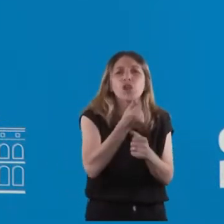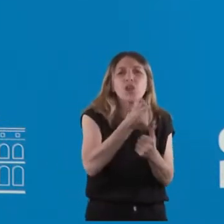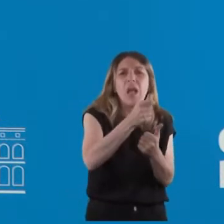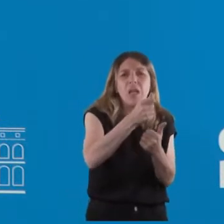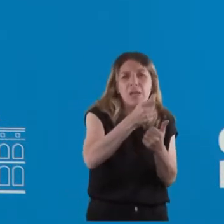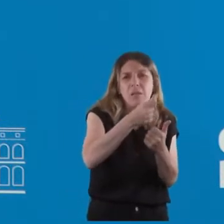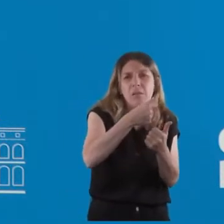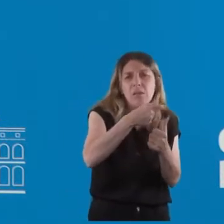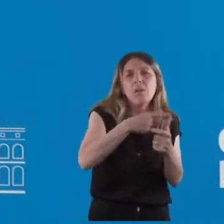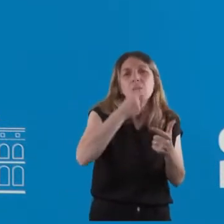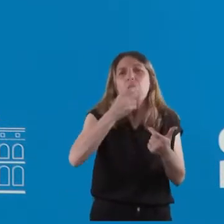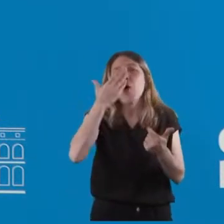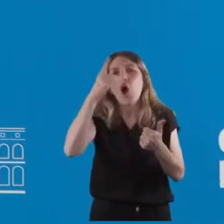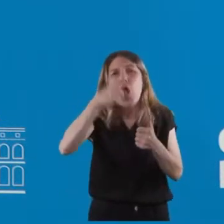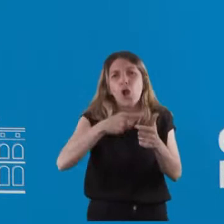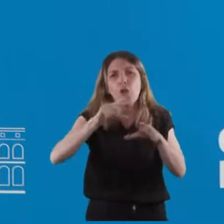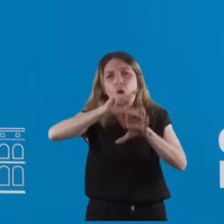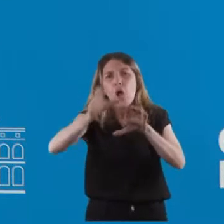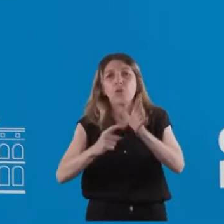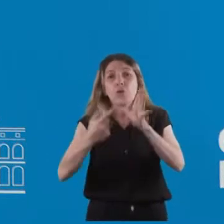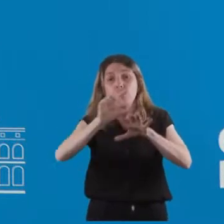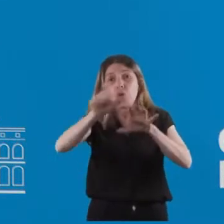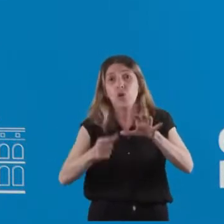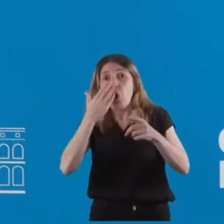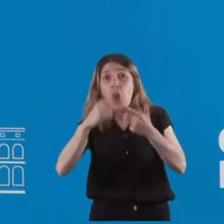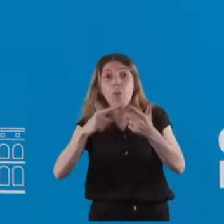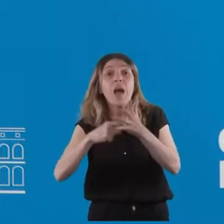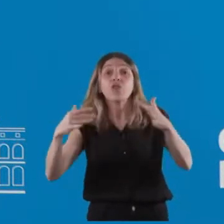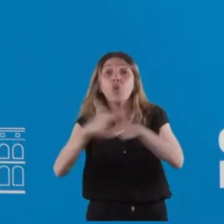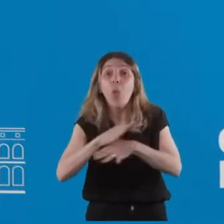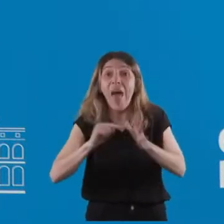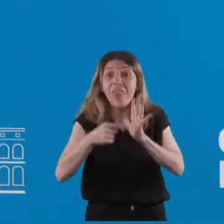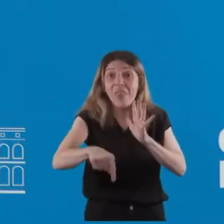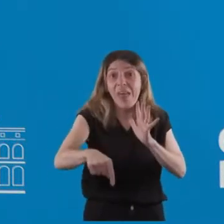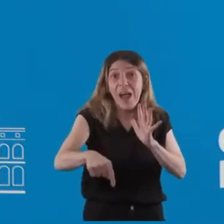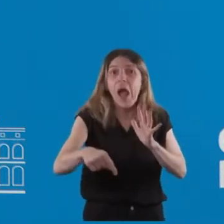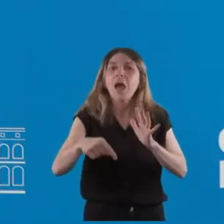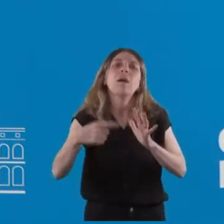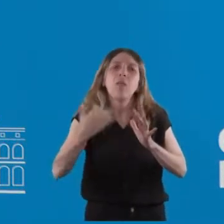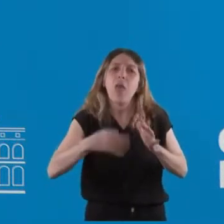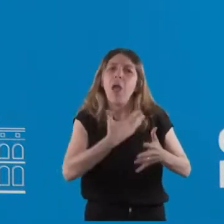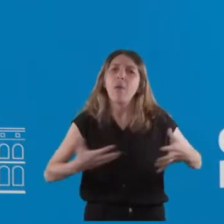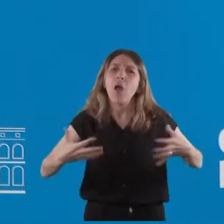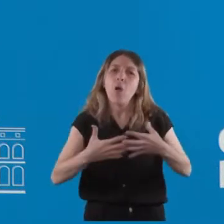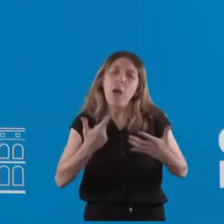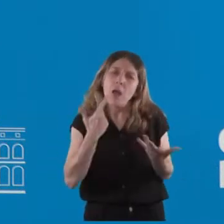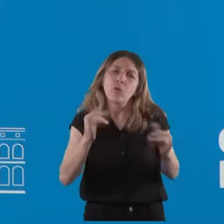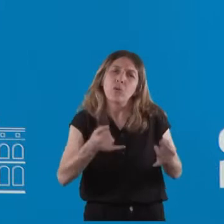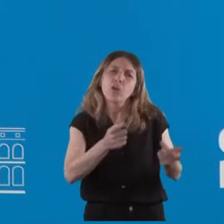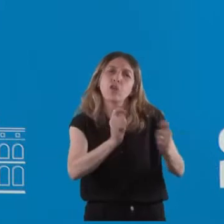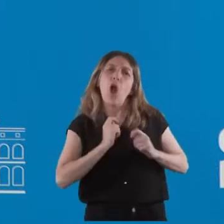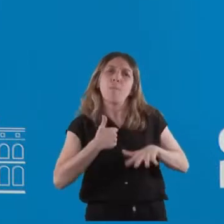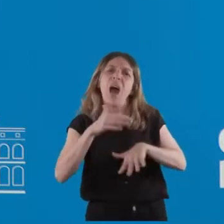amba con respecto a provincias como córdoba o mendoza la ciudad de buenos aires tiene que empezar a hacerse responsable de aquellos temas que le